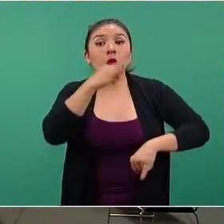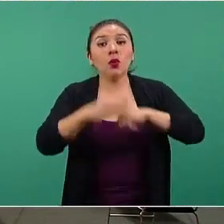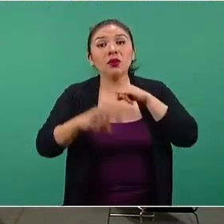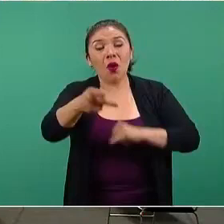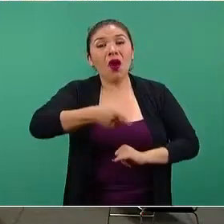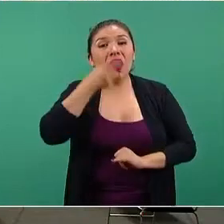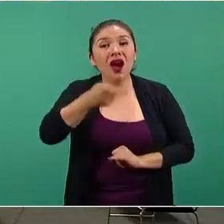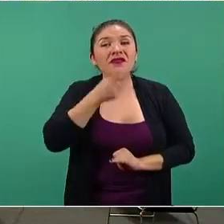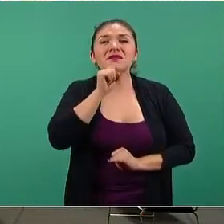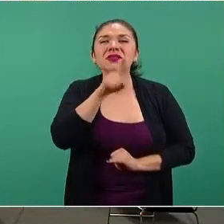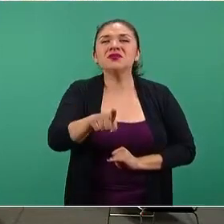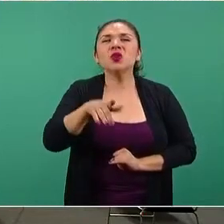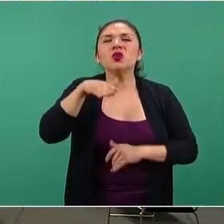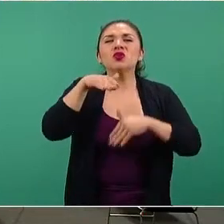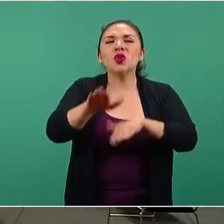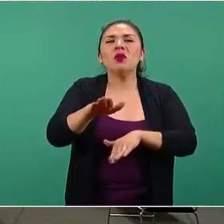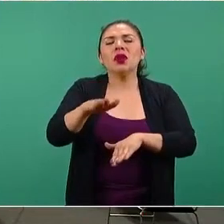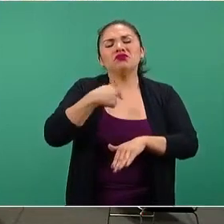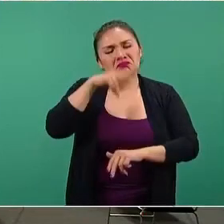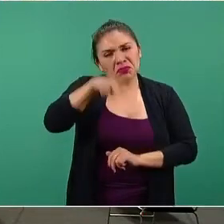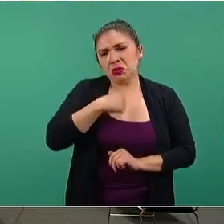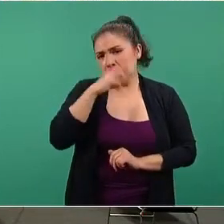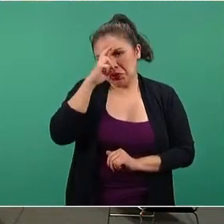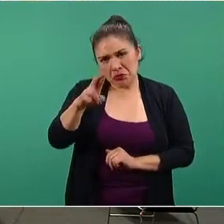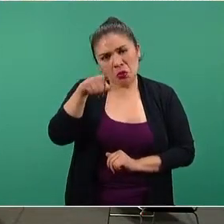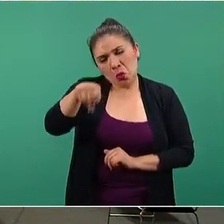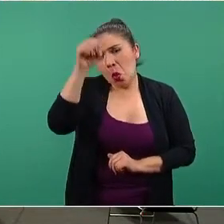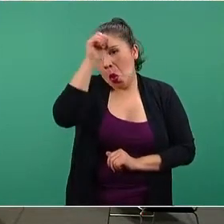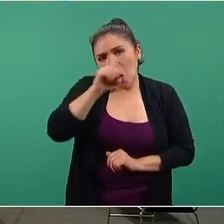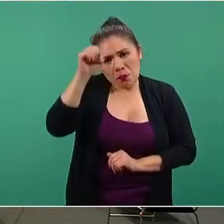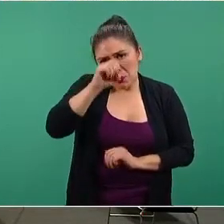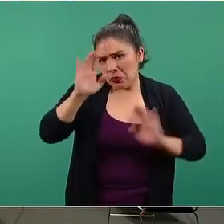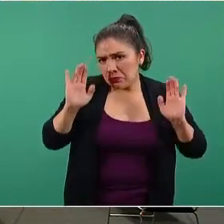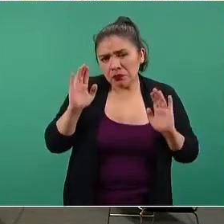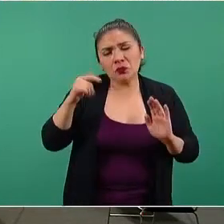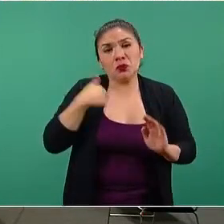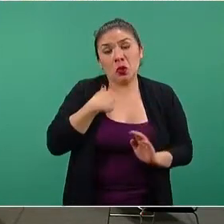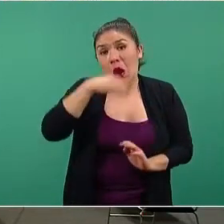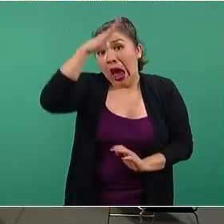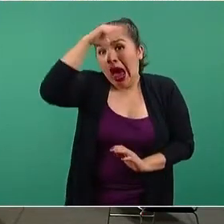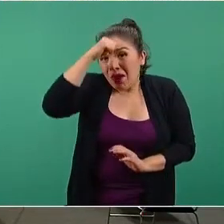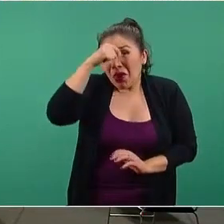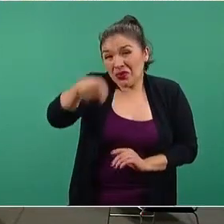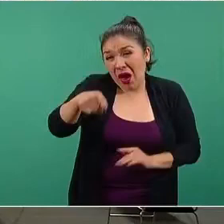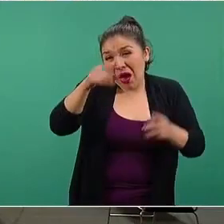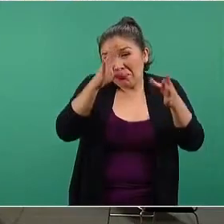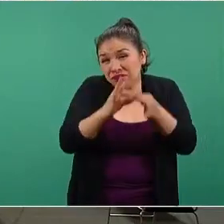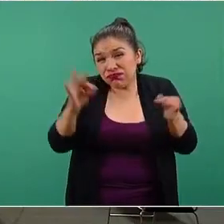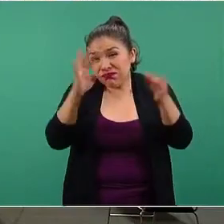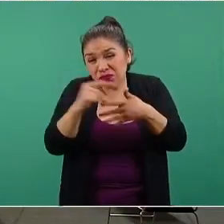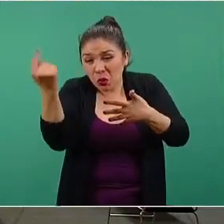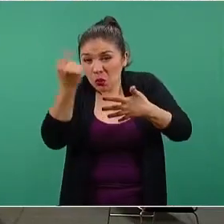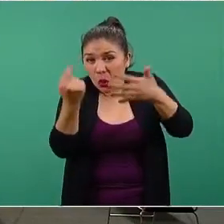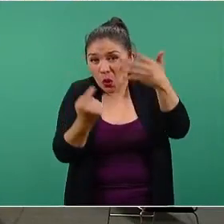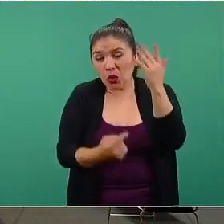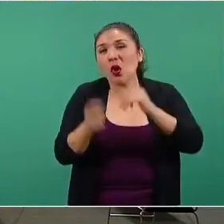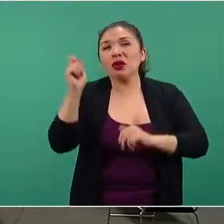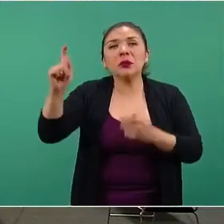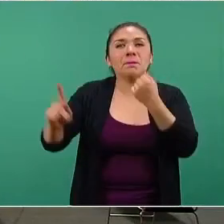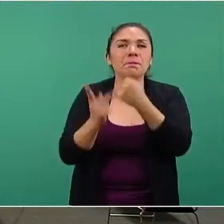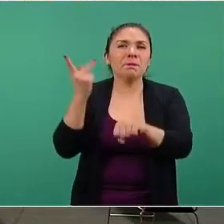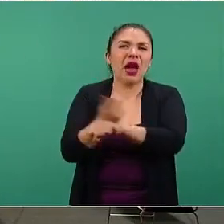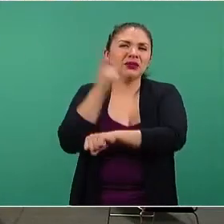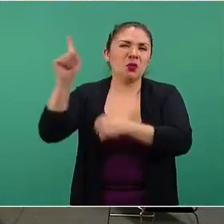los comentarios que hace usted, respetamos profundamente su opinión. No coincido en todas las apreciaciones que tiene usted sobre el fenómeno de